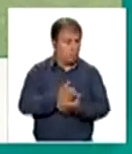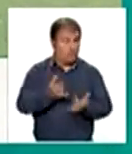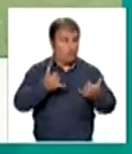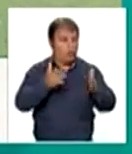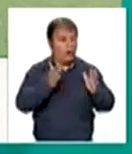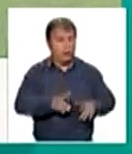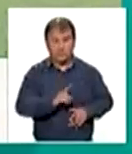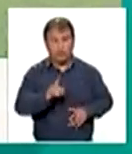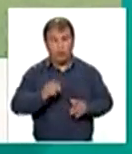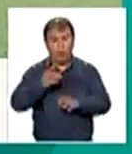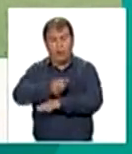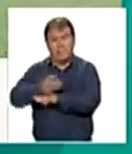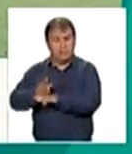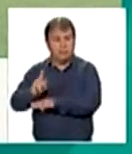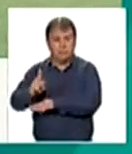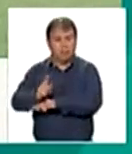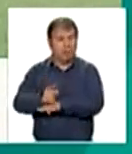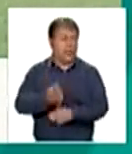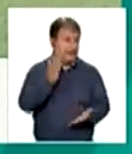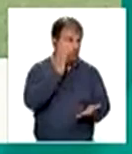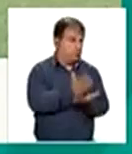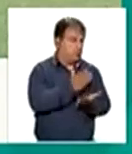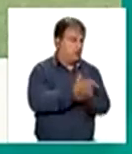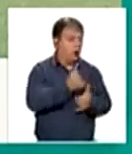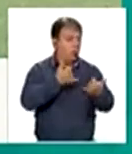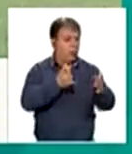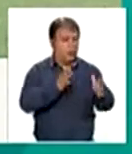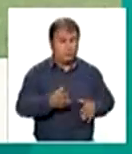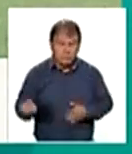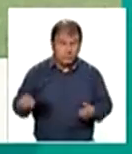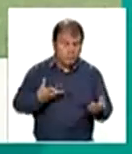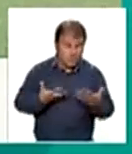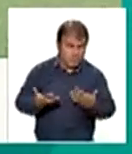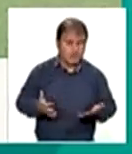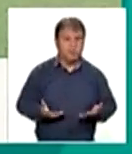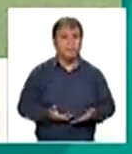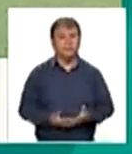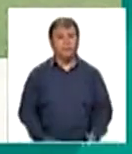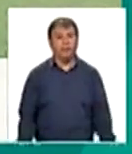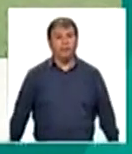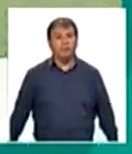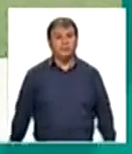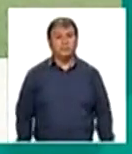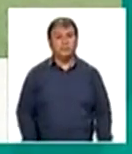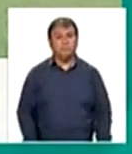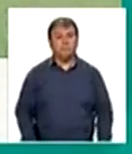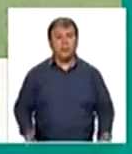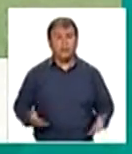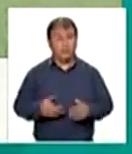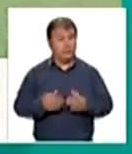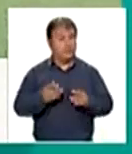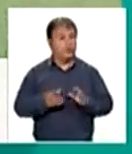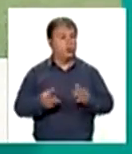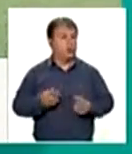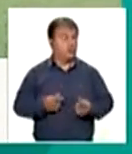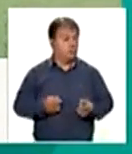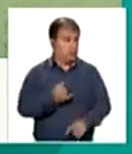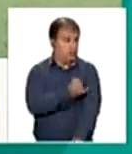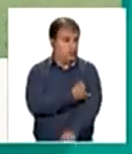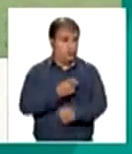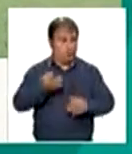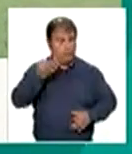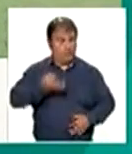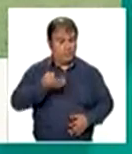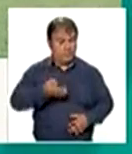no a la selección peruana de fútbol. Es lo que nos vienen informando, por supuesto, medios oficiales en cuanto a